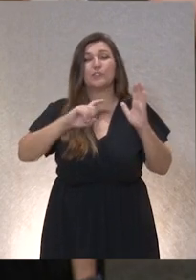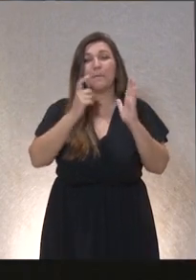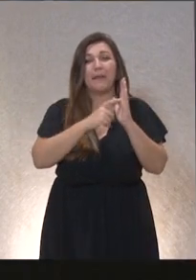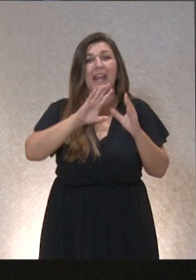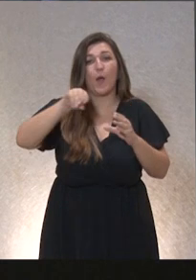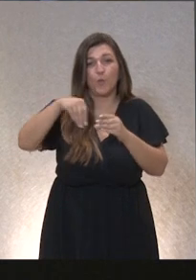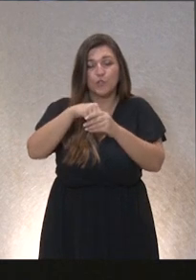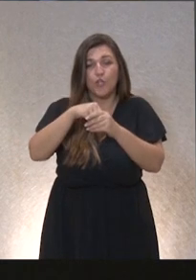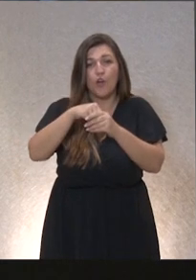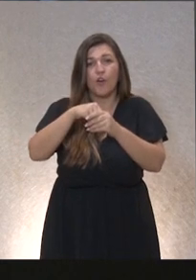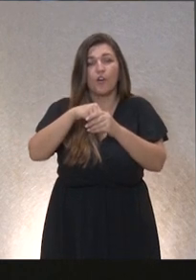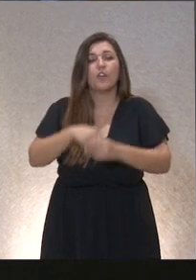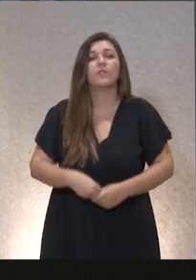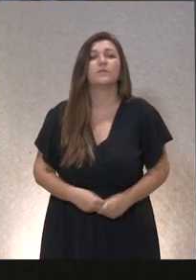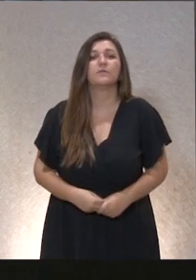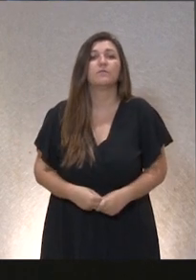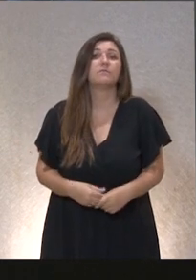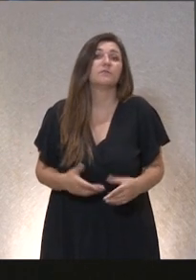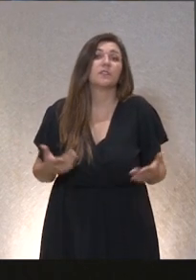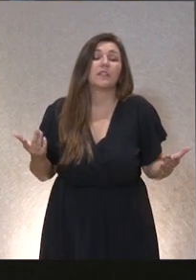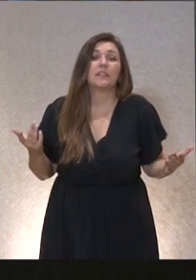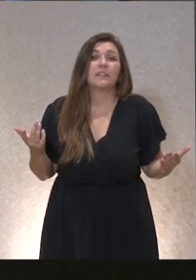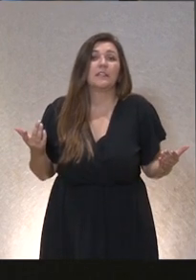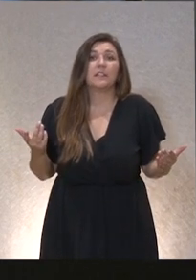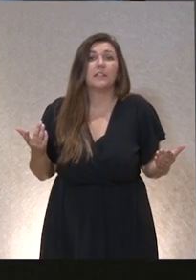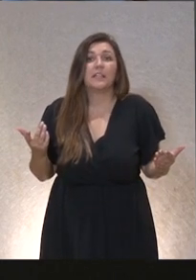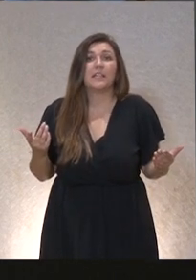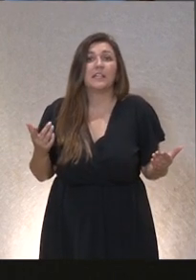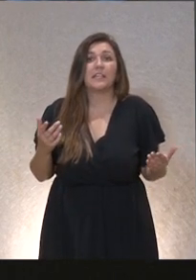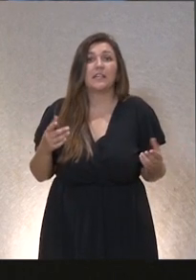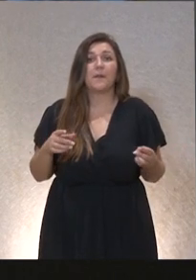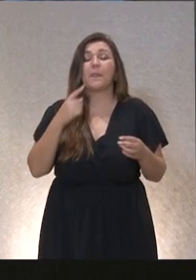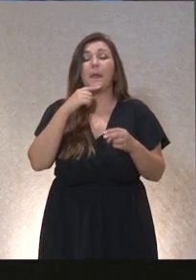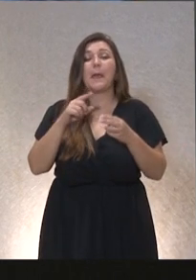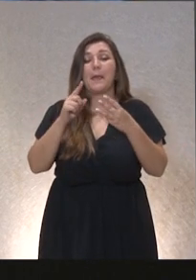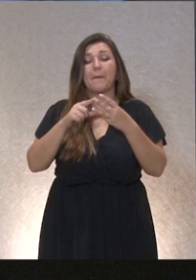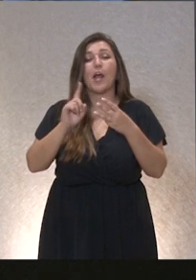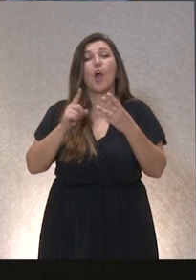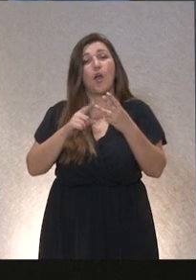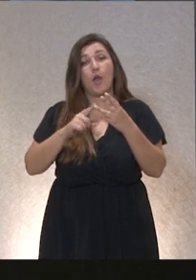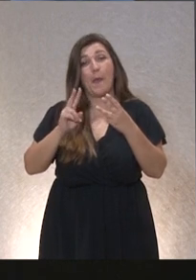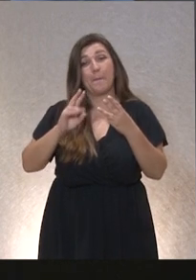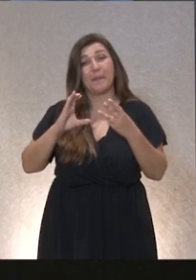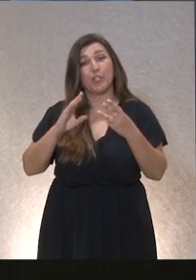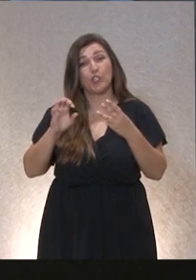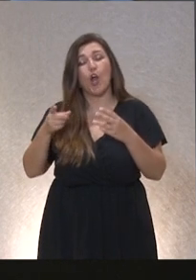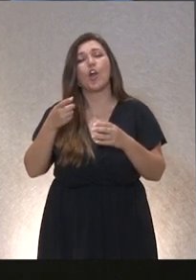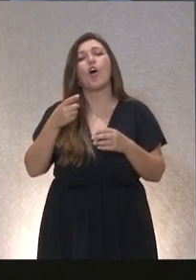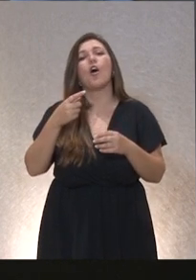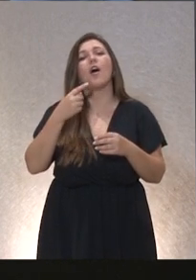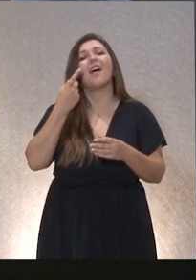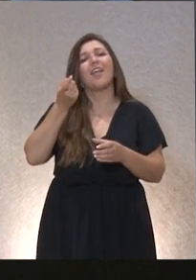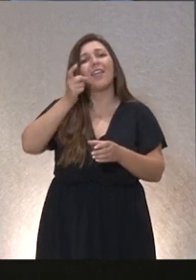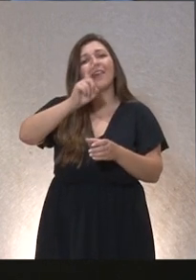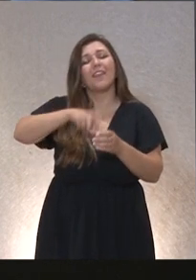eh Y Eh bueno Iván Perdón Victorio es miembro de